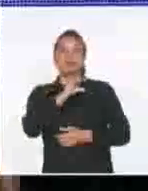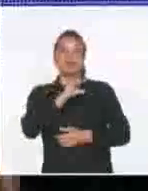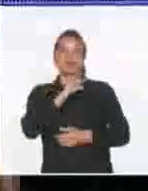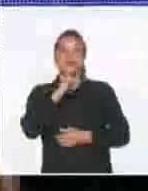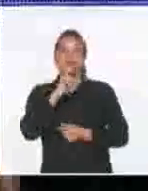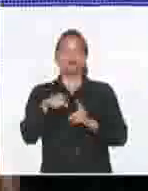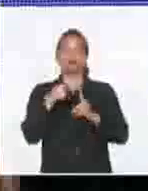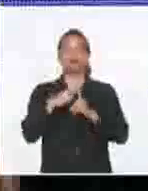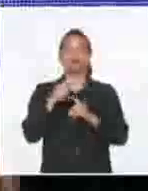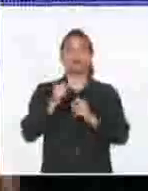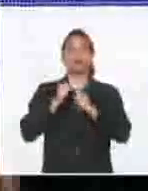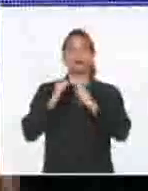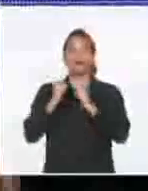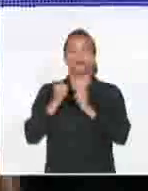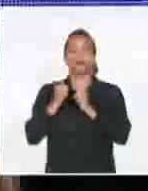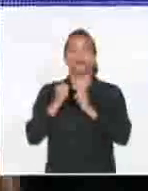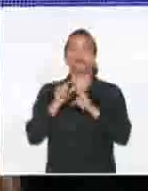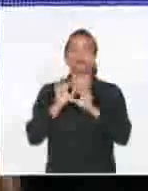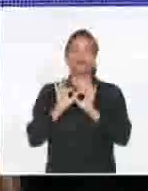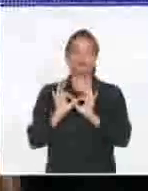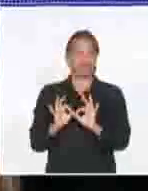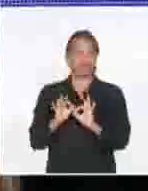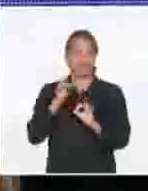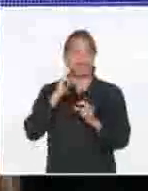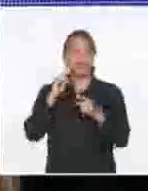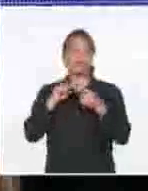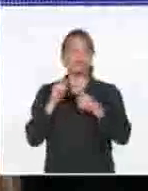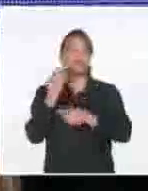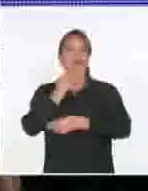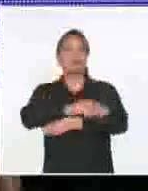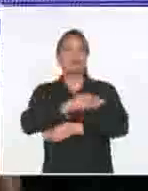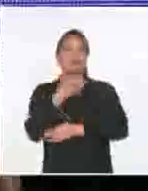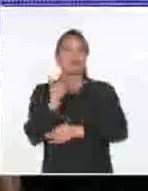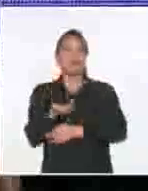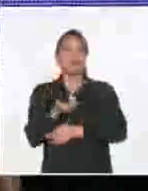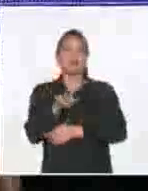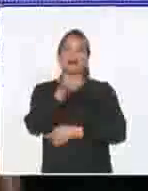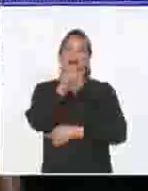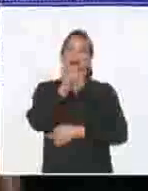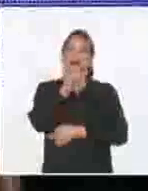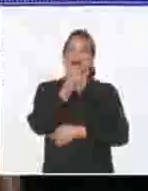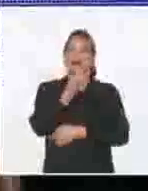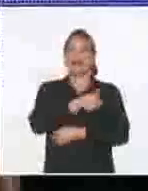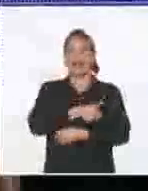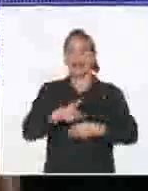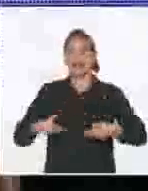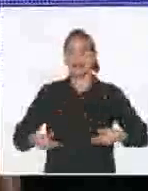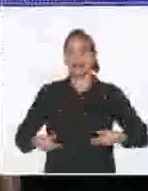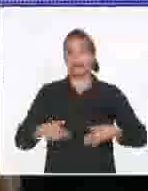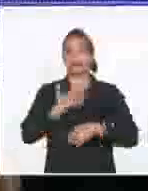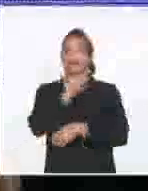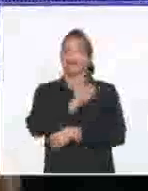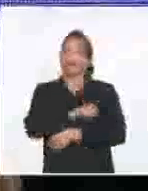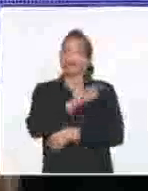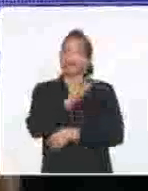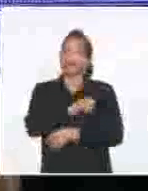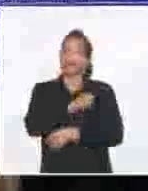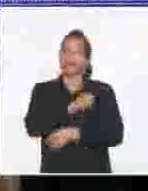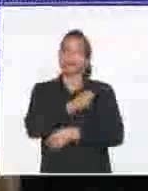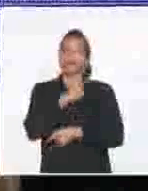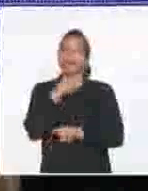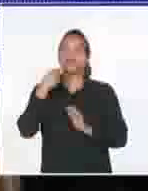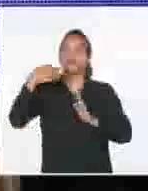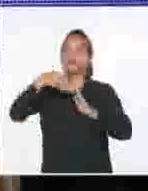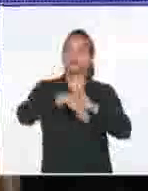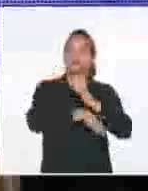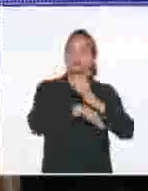poder adquisitivo. Que el objetivo del bloqueo es provocar hambre, sufrimiento y el